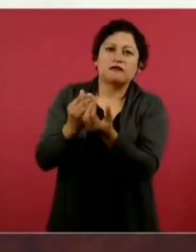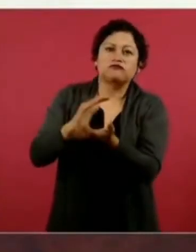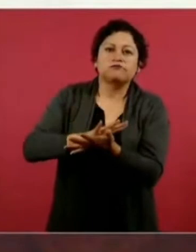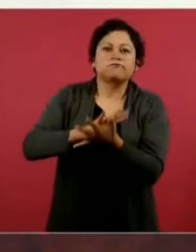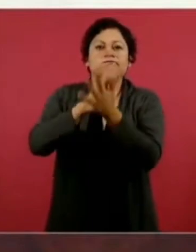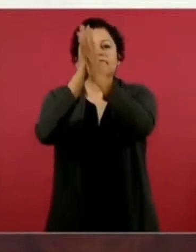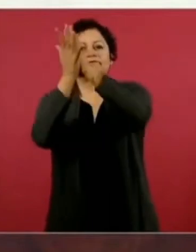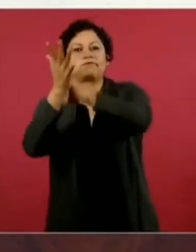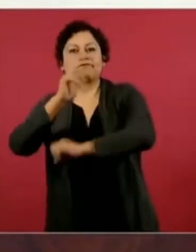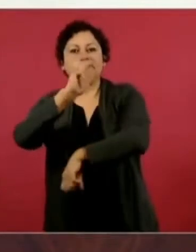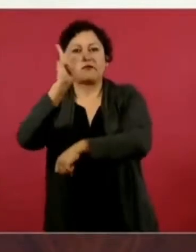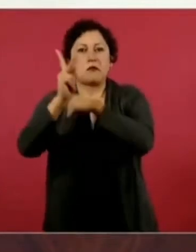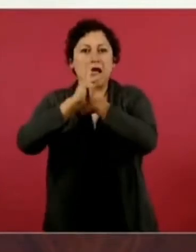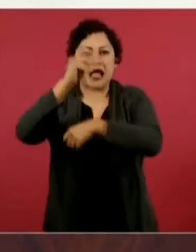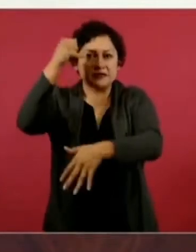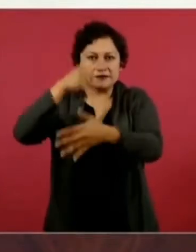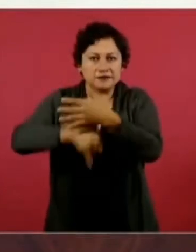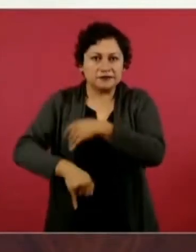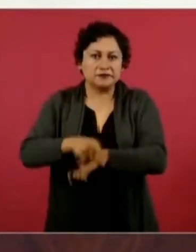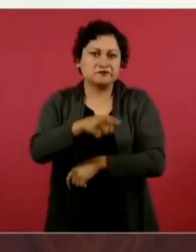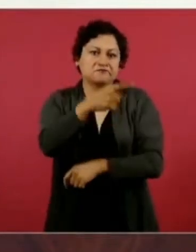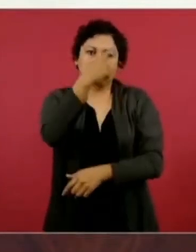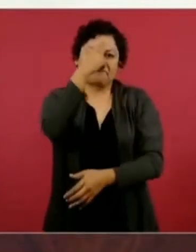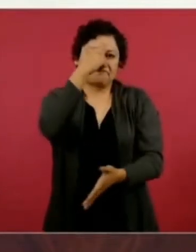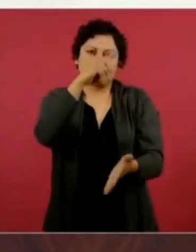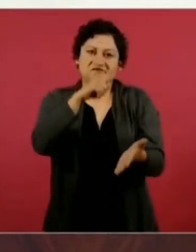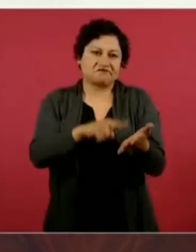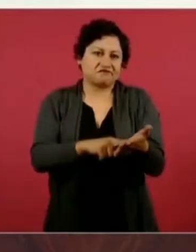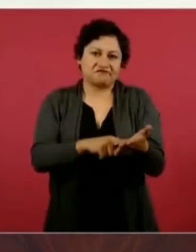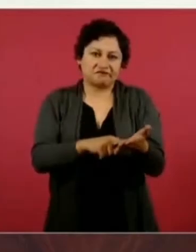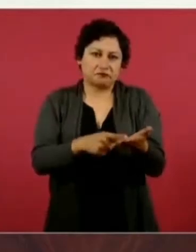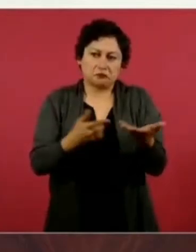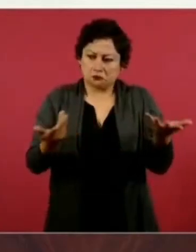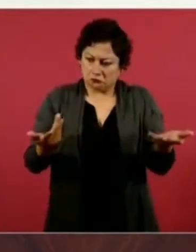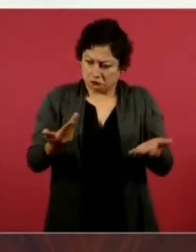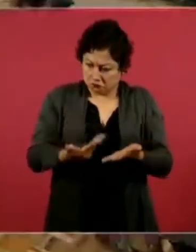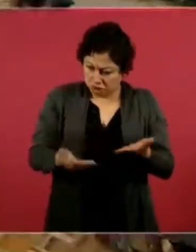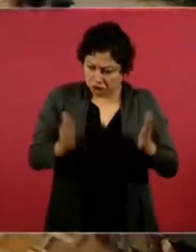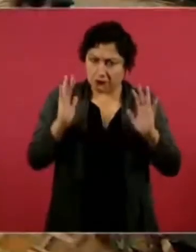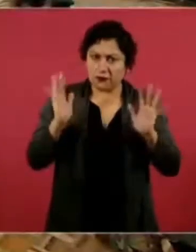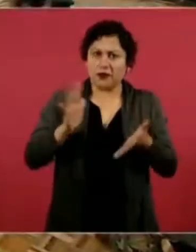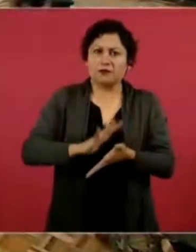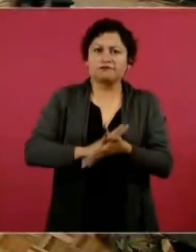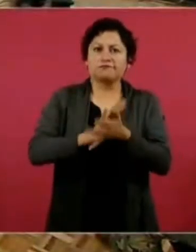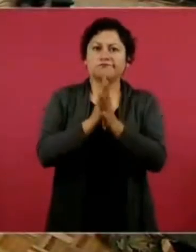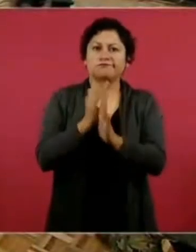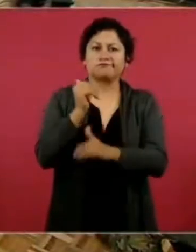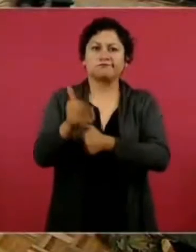transformación profunda como se está llevando a cabo en beneficio del pueblo.